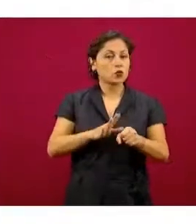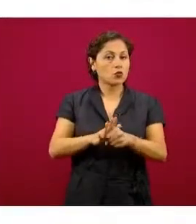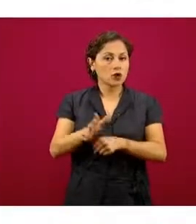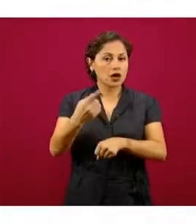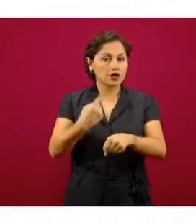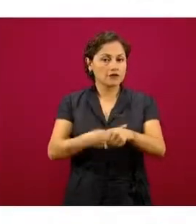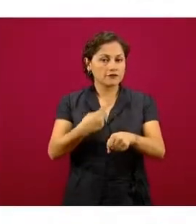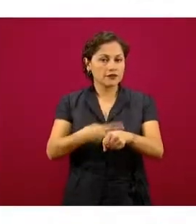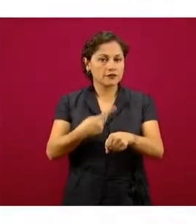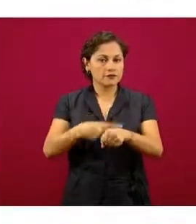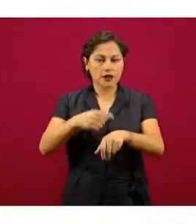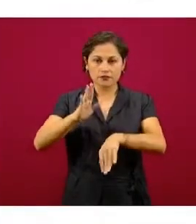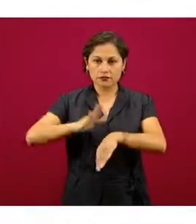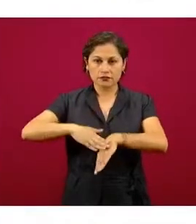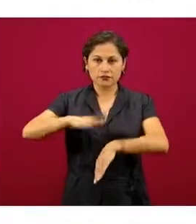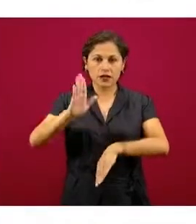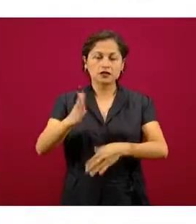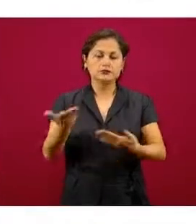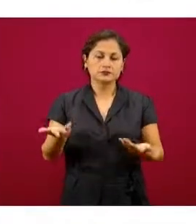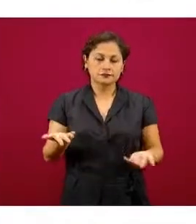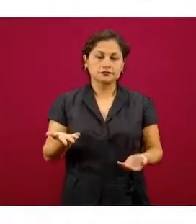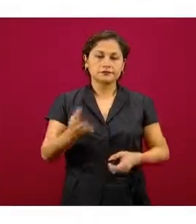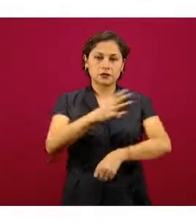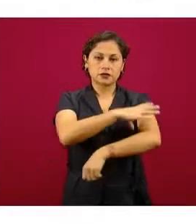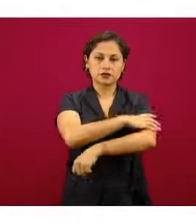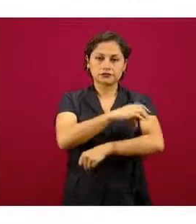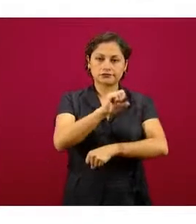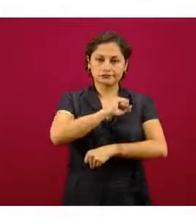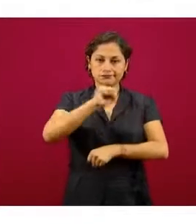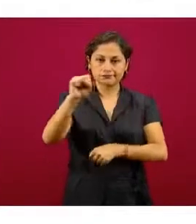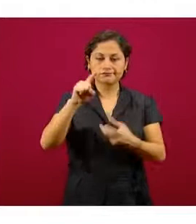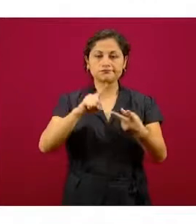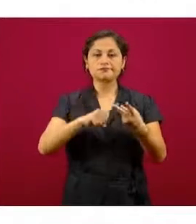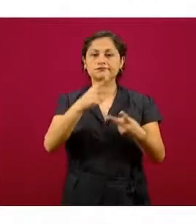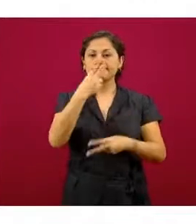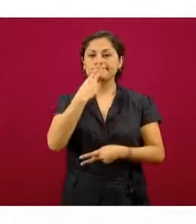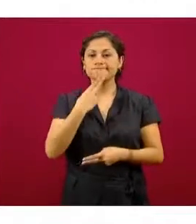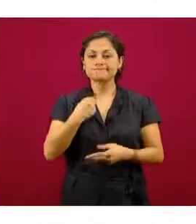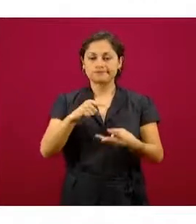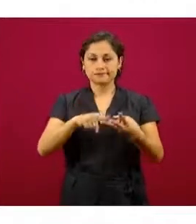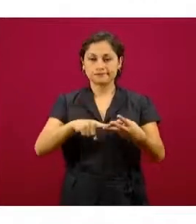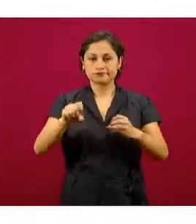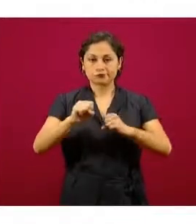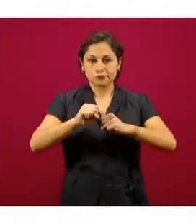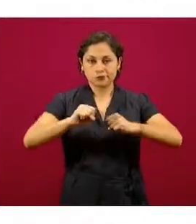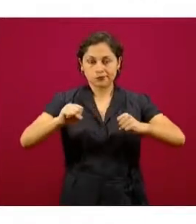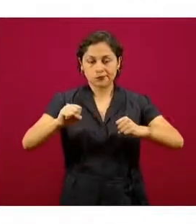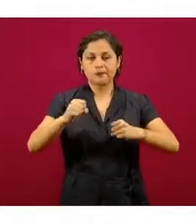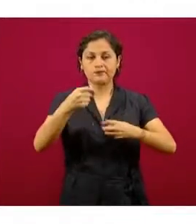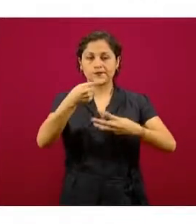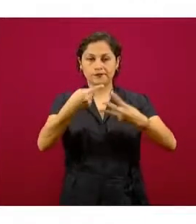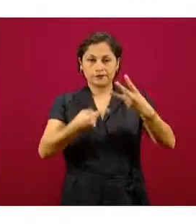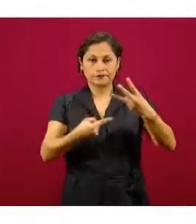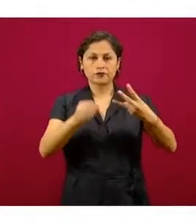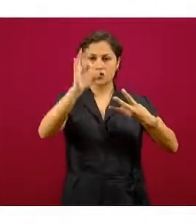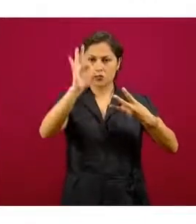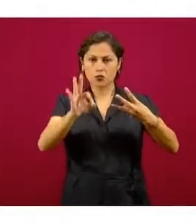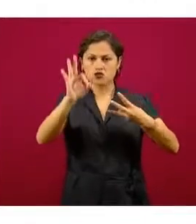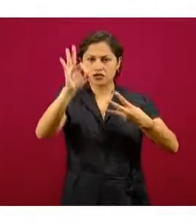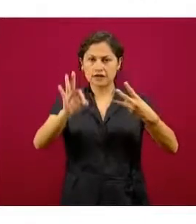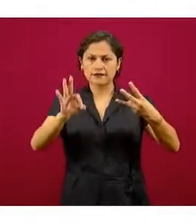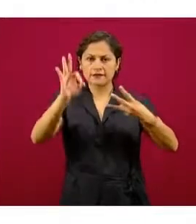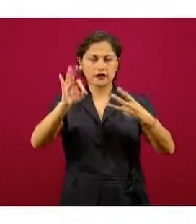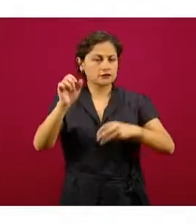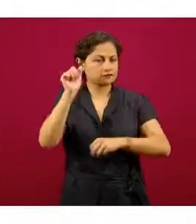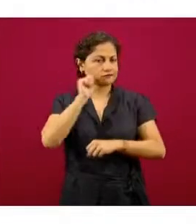de estas han sido por la hipertensión, la diabetes y la obesidad, con porcentajes que han variado muy poco, pero siempre